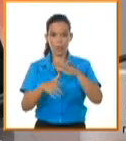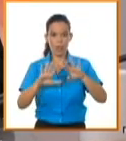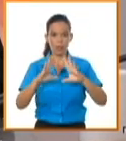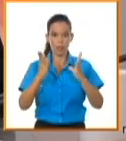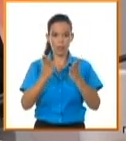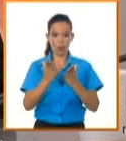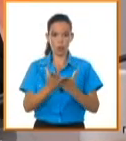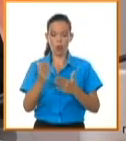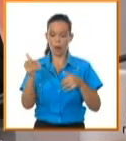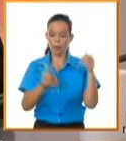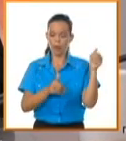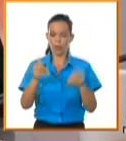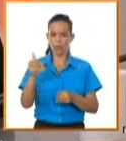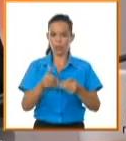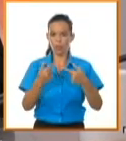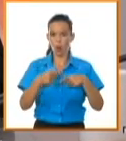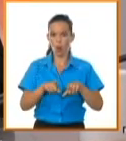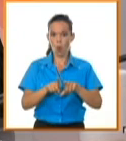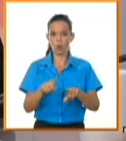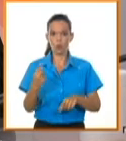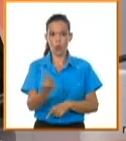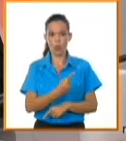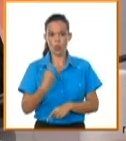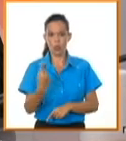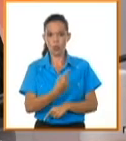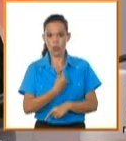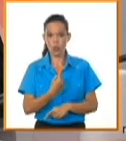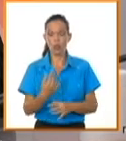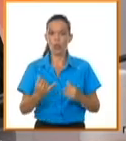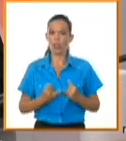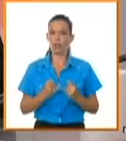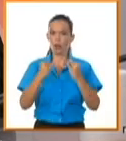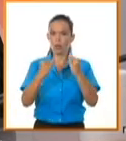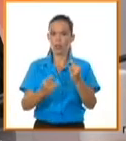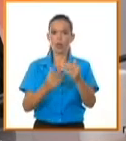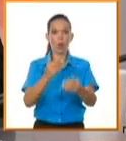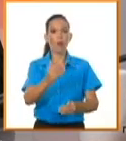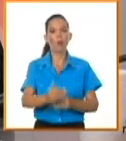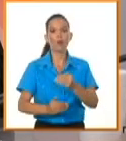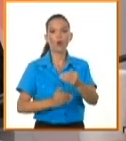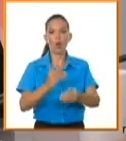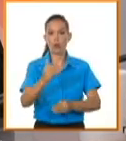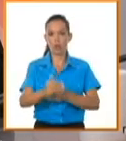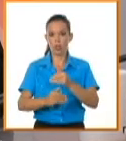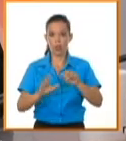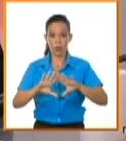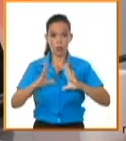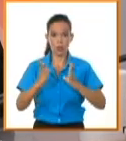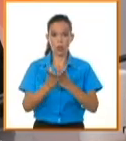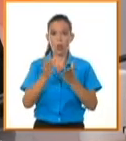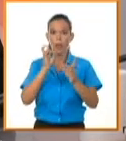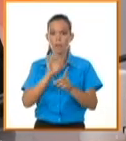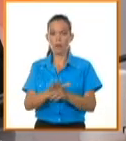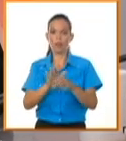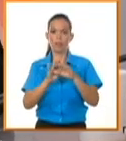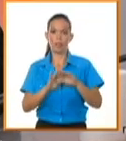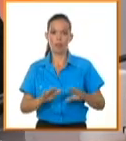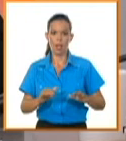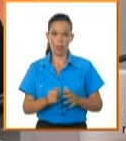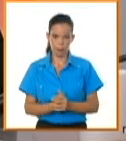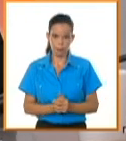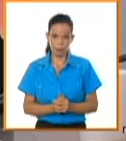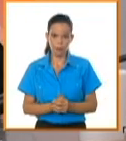compartieron información sobre este proceso que ha pues iniciado o más bien pudiéramos decir